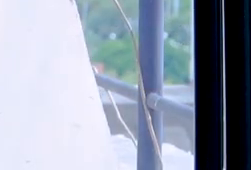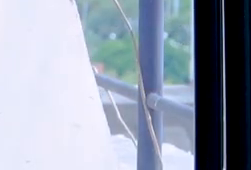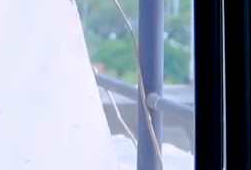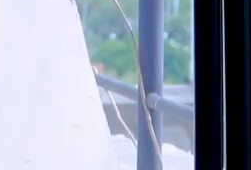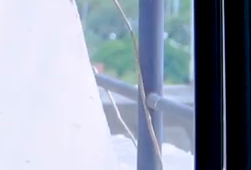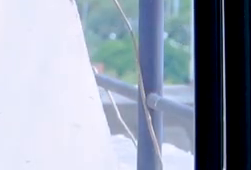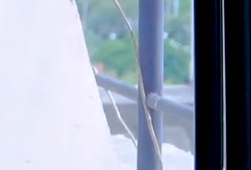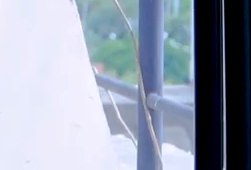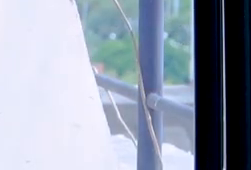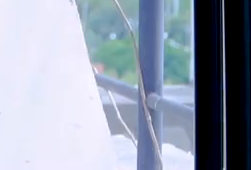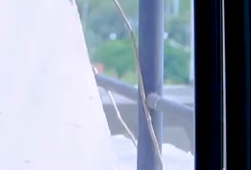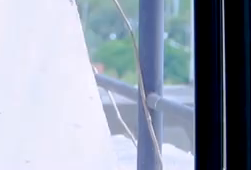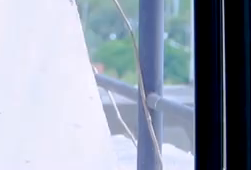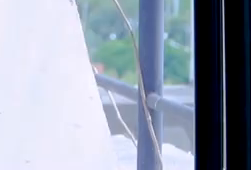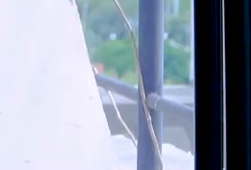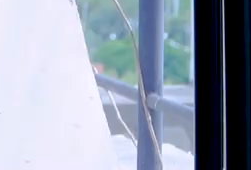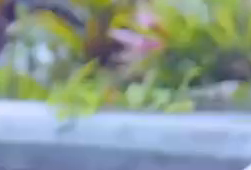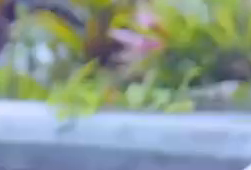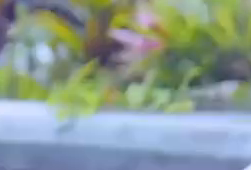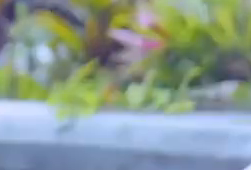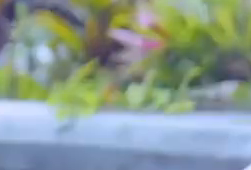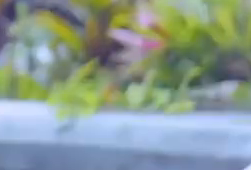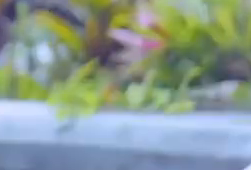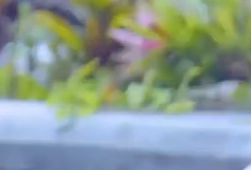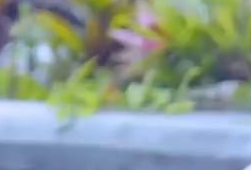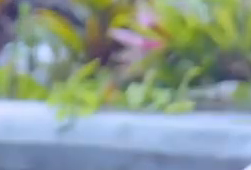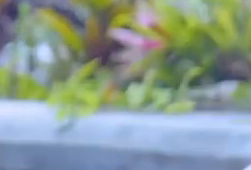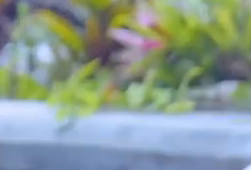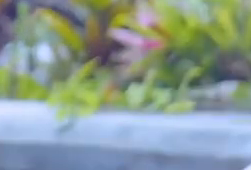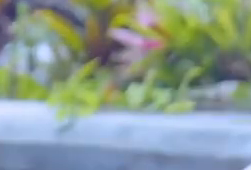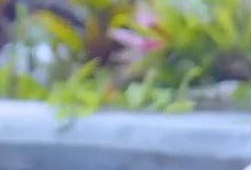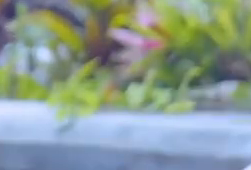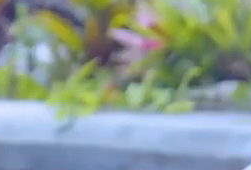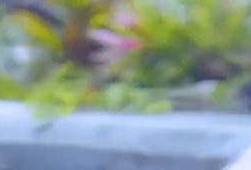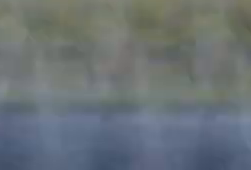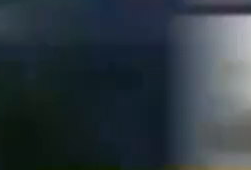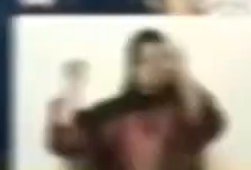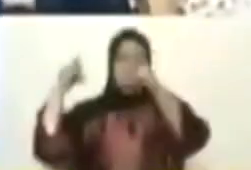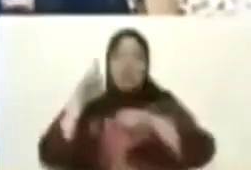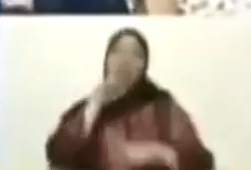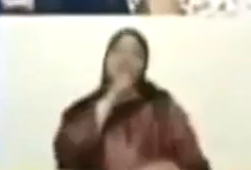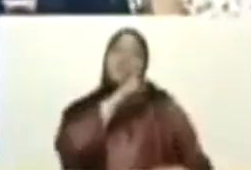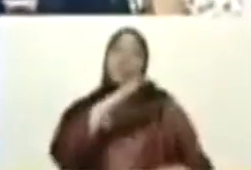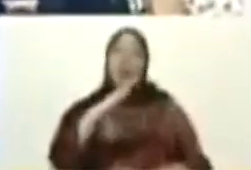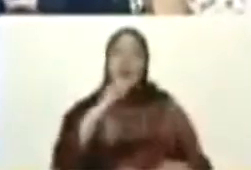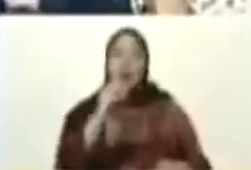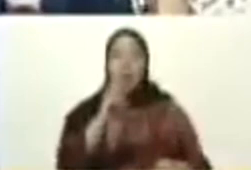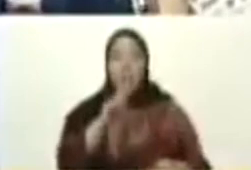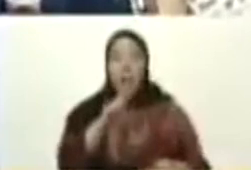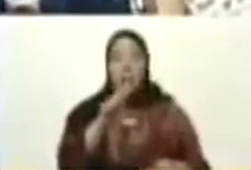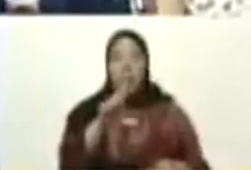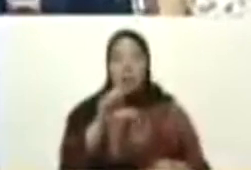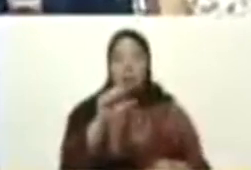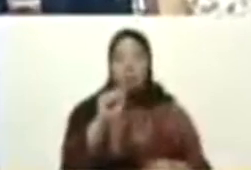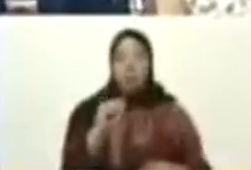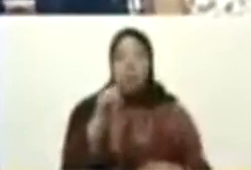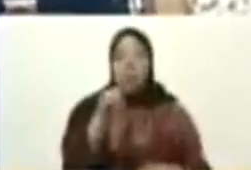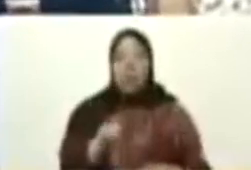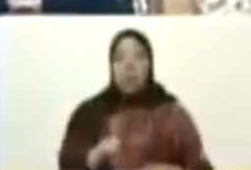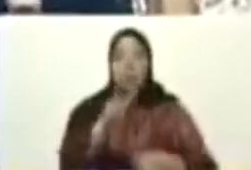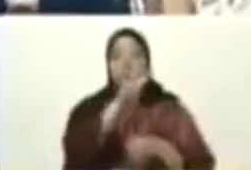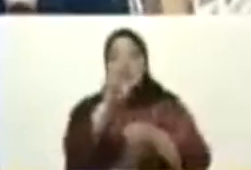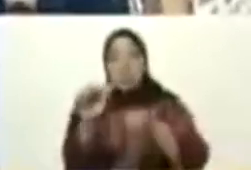estar fusionadas bajo el ideal de paz, en colaboración e integración. Estaba reunido con el